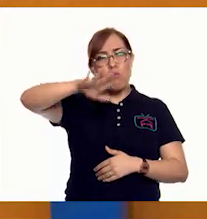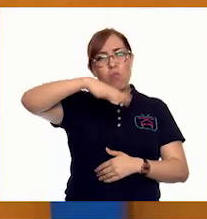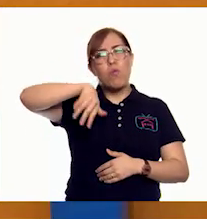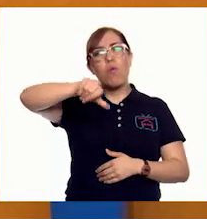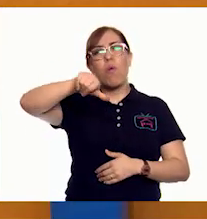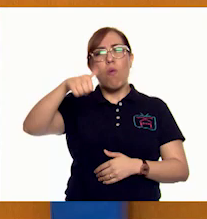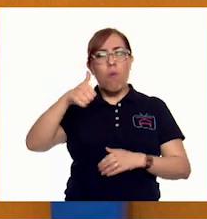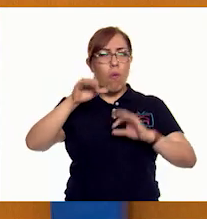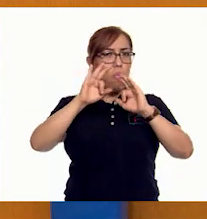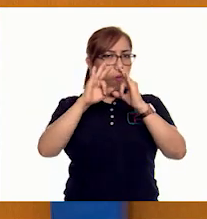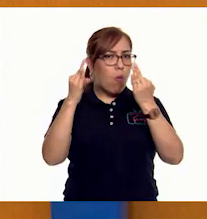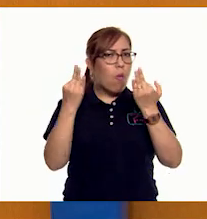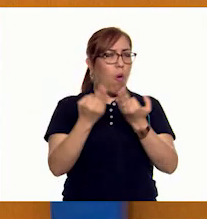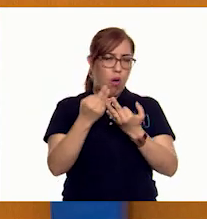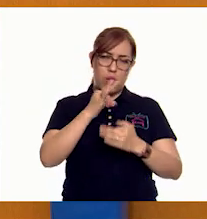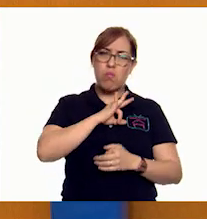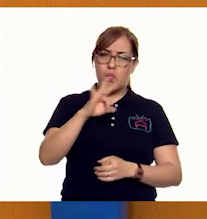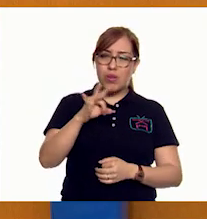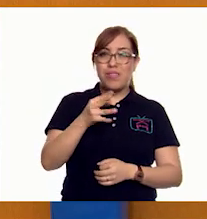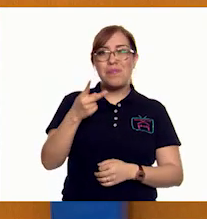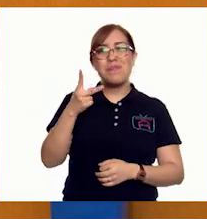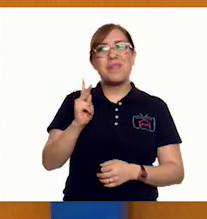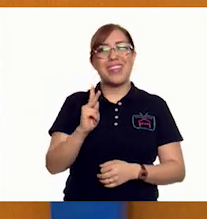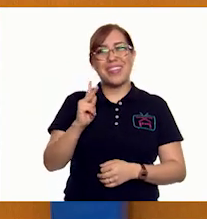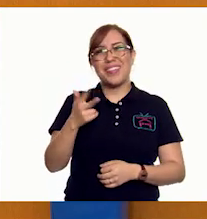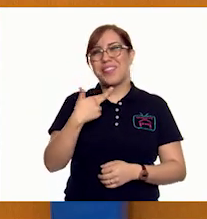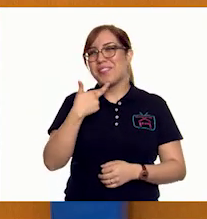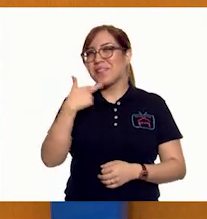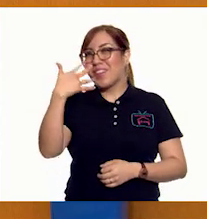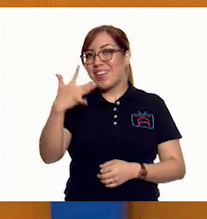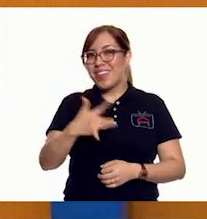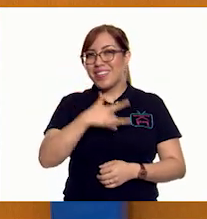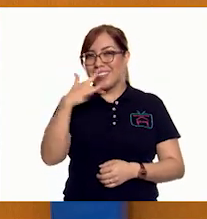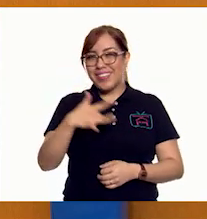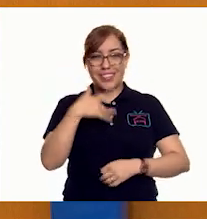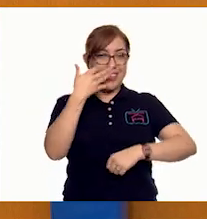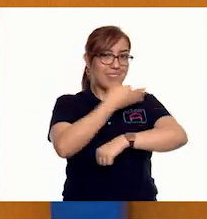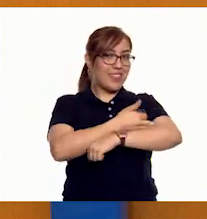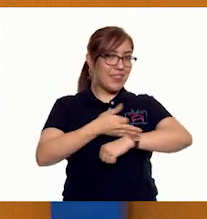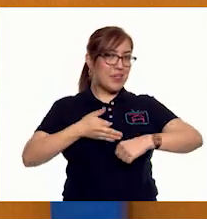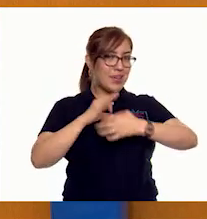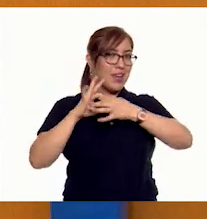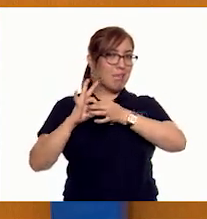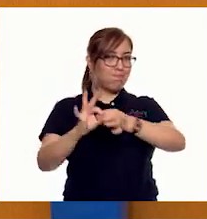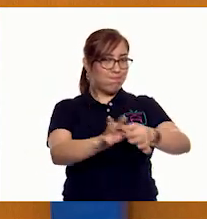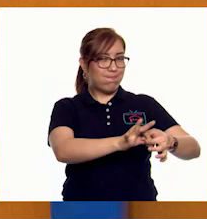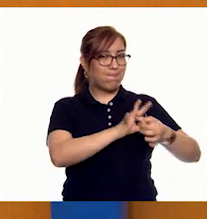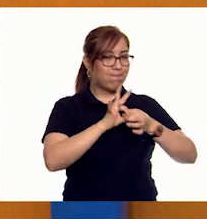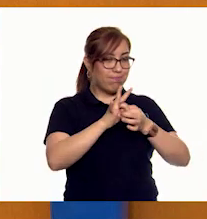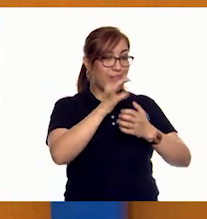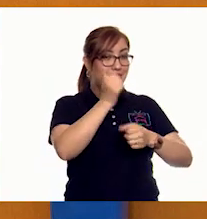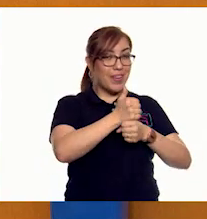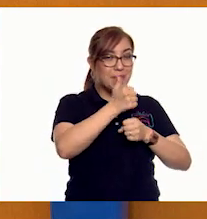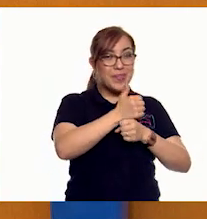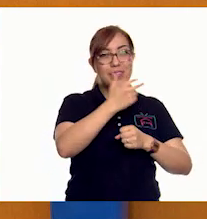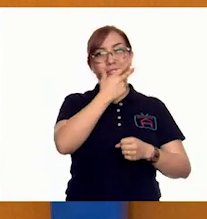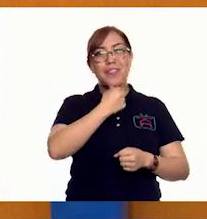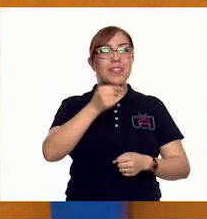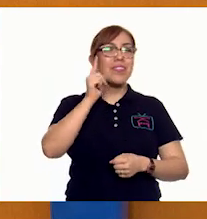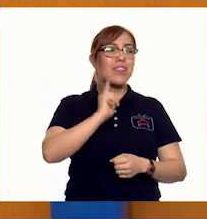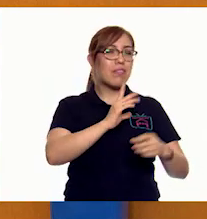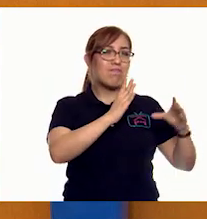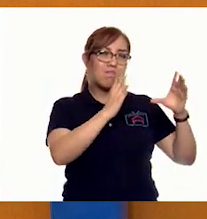aprenderlos, pero siempre es muy bueno y es una unión familiar que los abuelos y abuelas nos transmitan